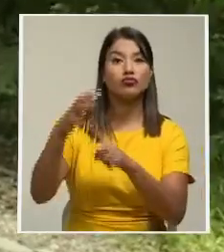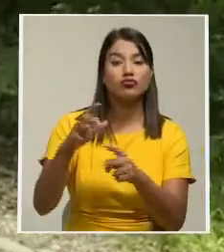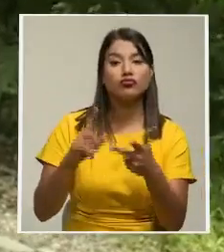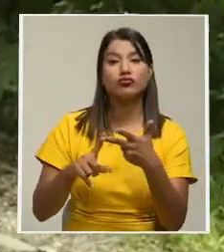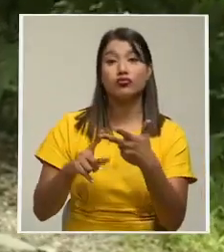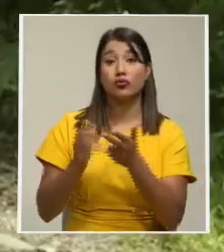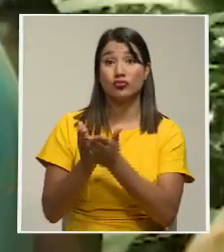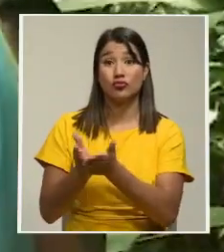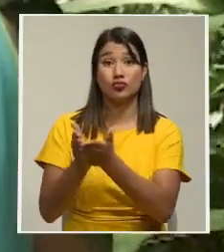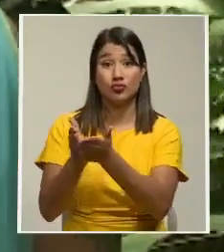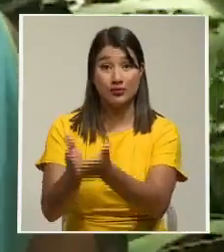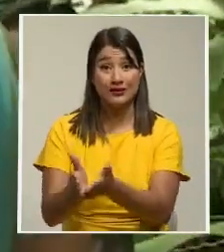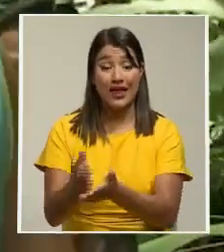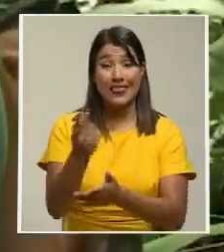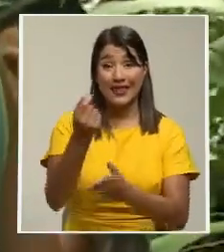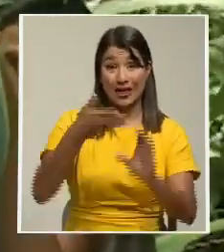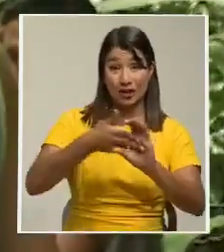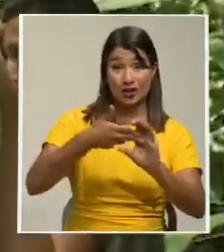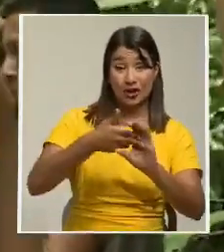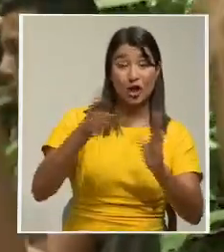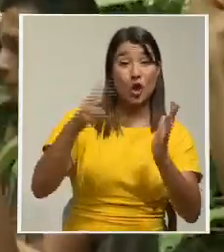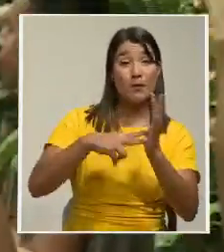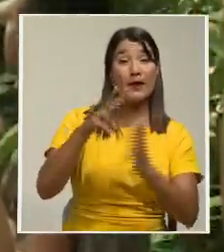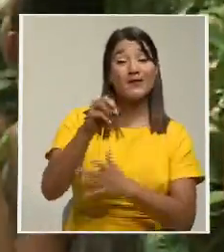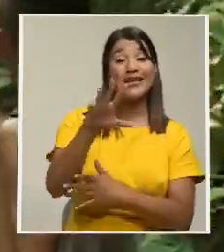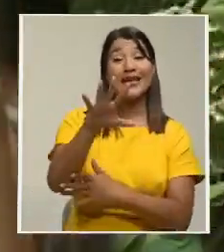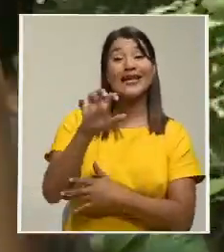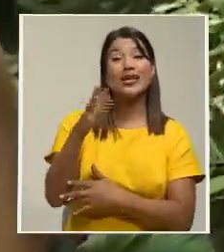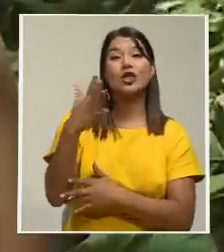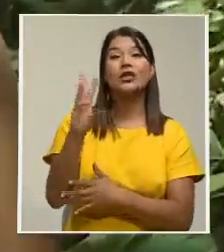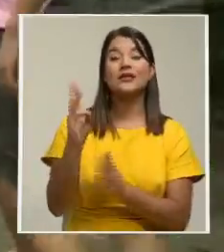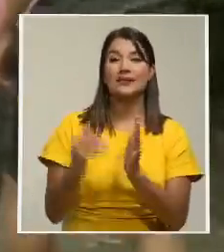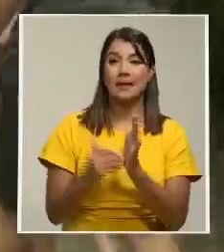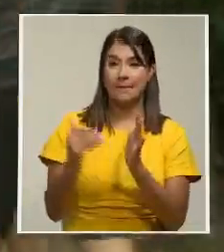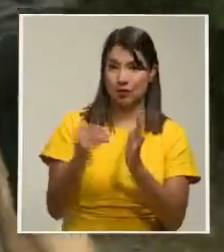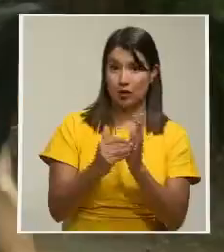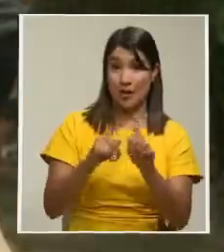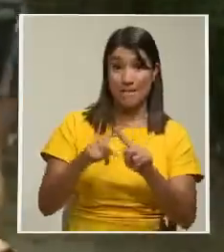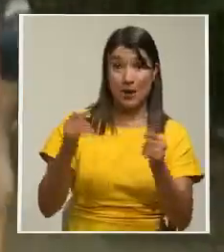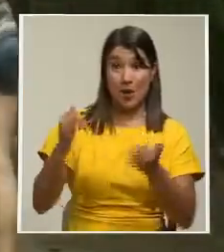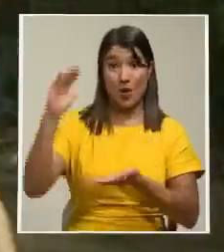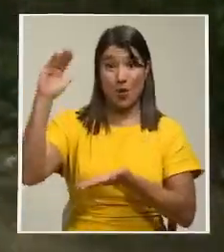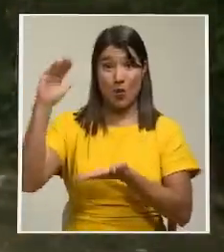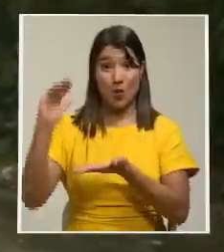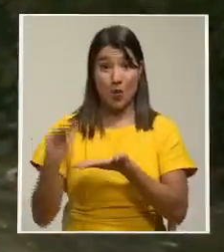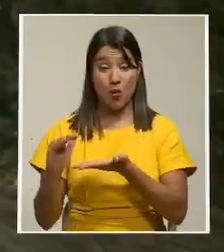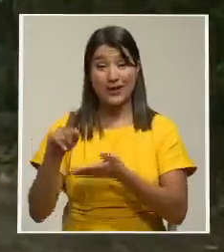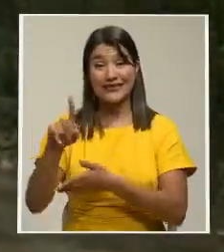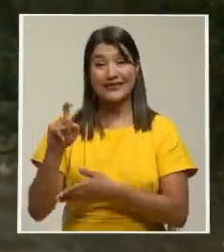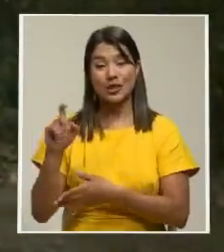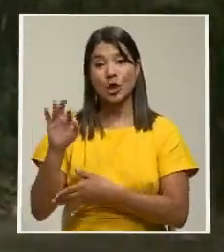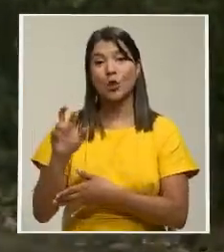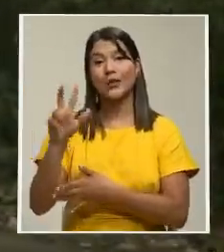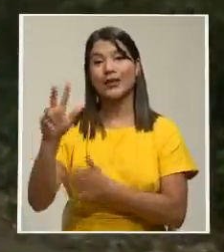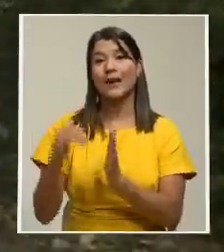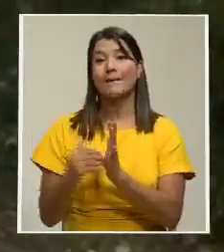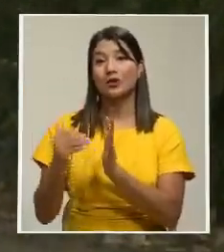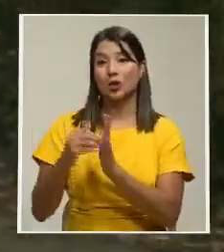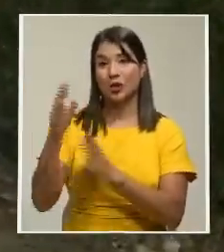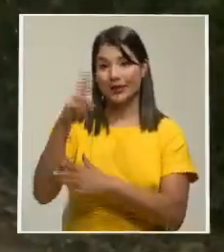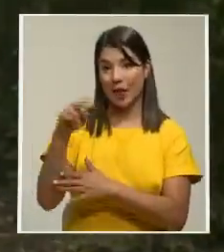rubro era en el año 2020 de 516 millones y quedó en 193 millones de colones para este